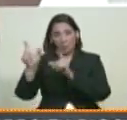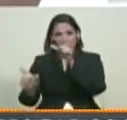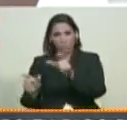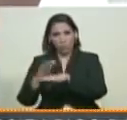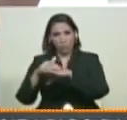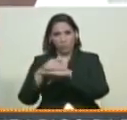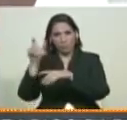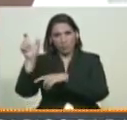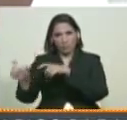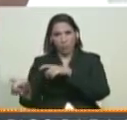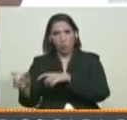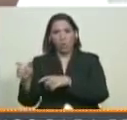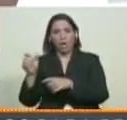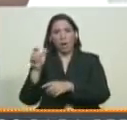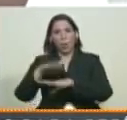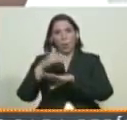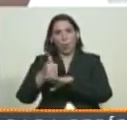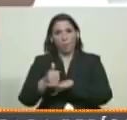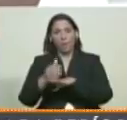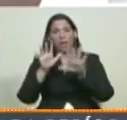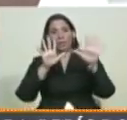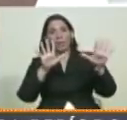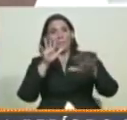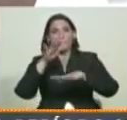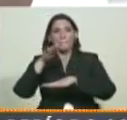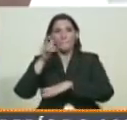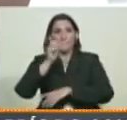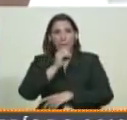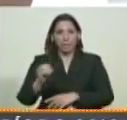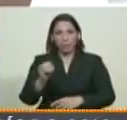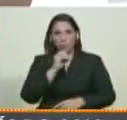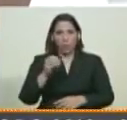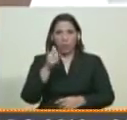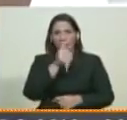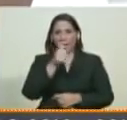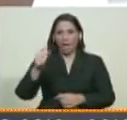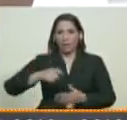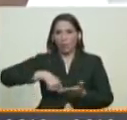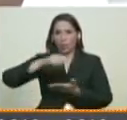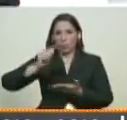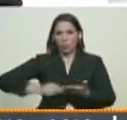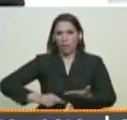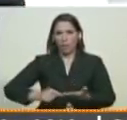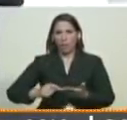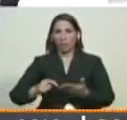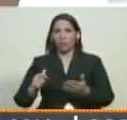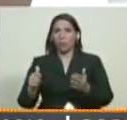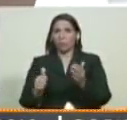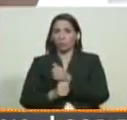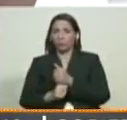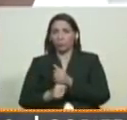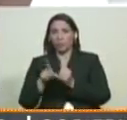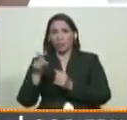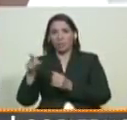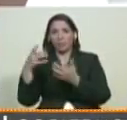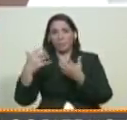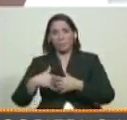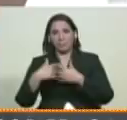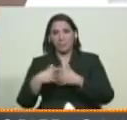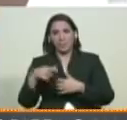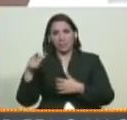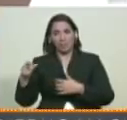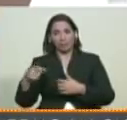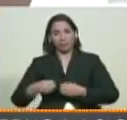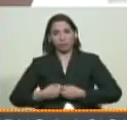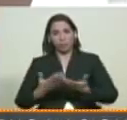el 10% de cada contrato concedido a esta empresa y fue la persona que proveyó la